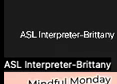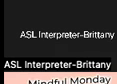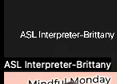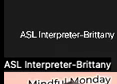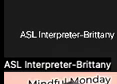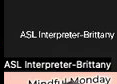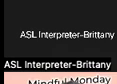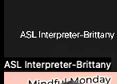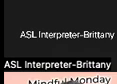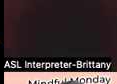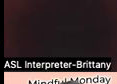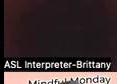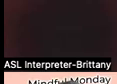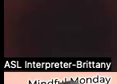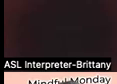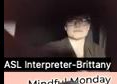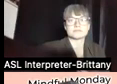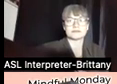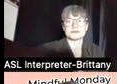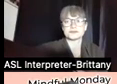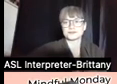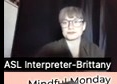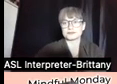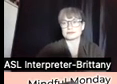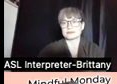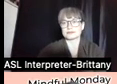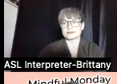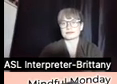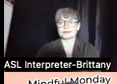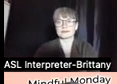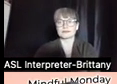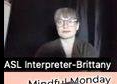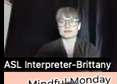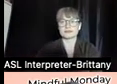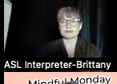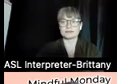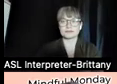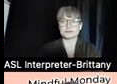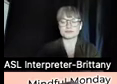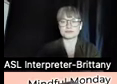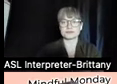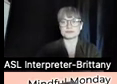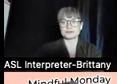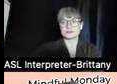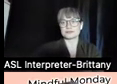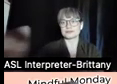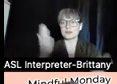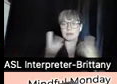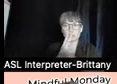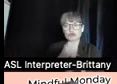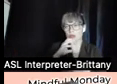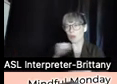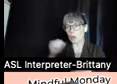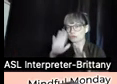todos ustedes ya están utilizando estas estrategias. Esto es un recordatorio para algunas que se les olvidaron,